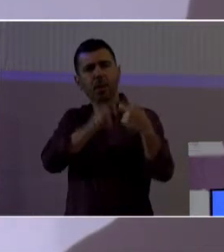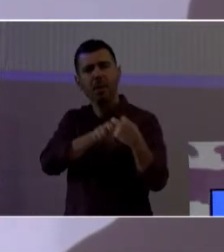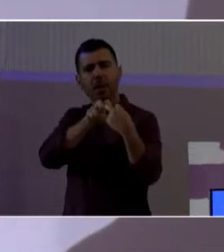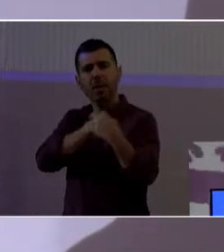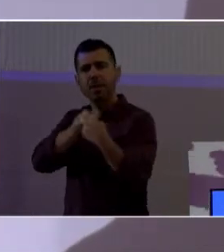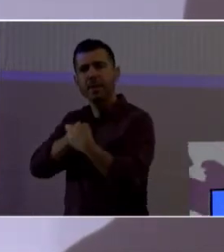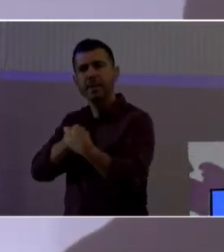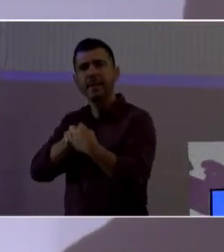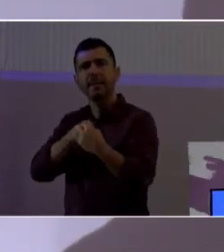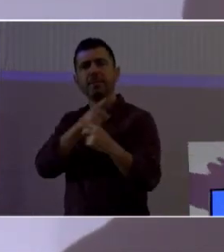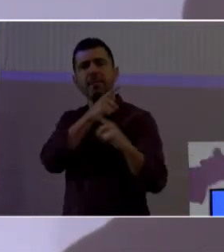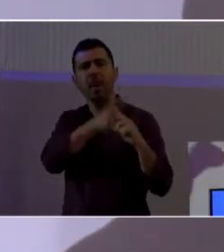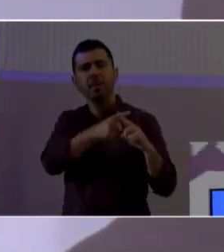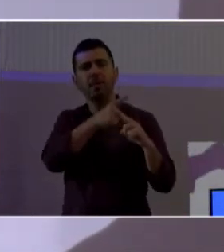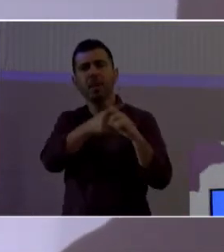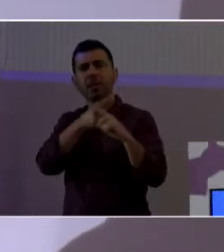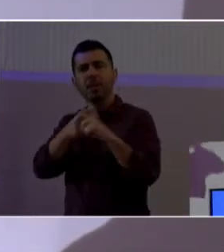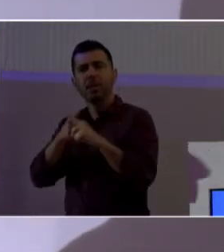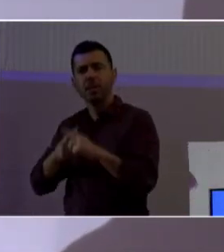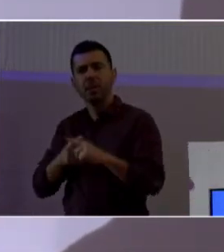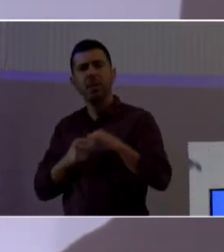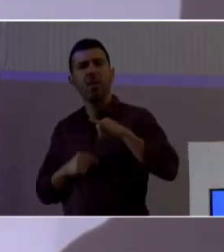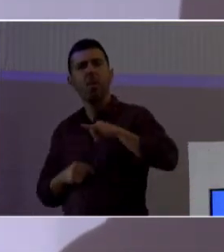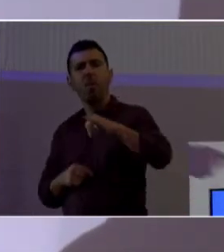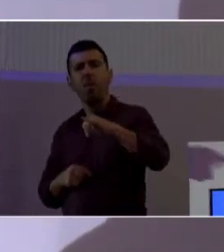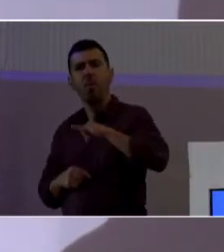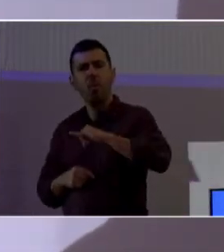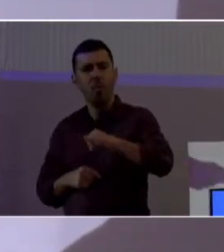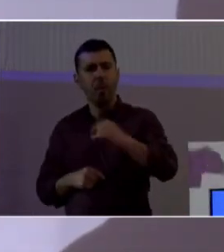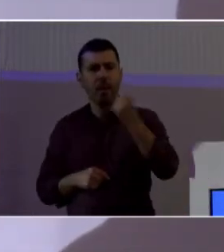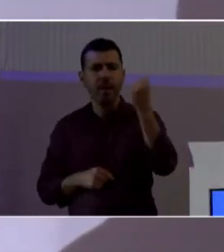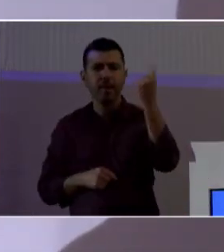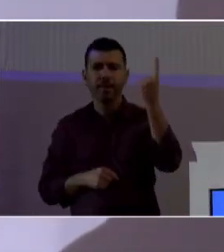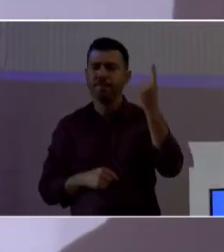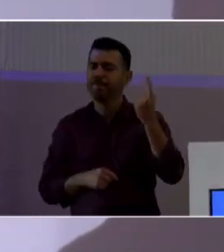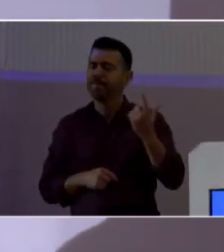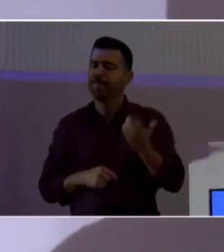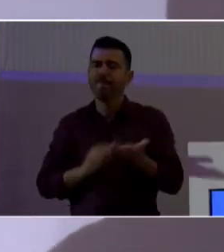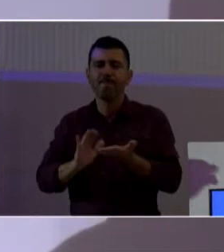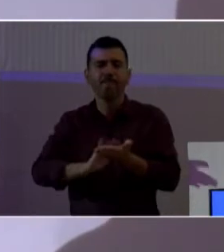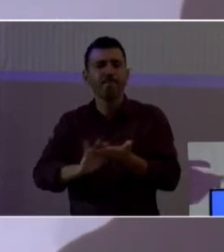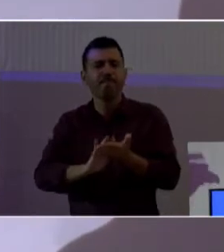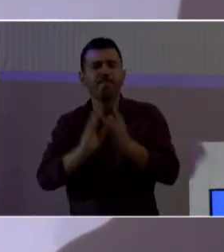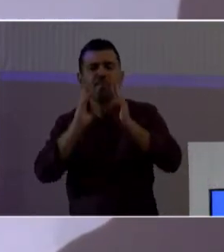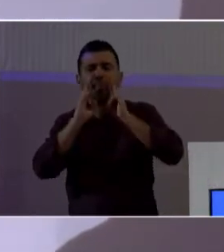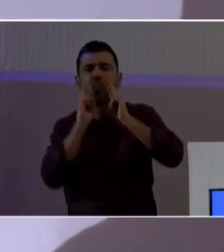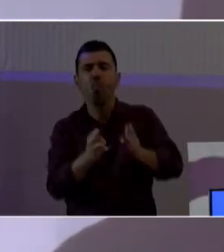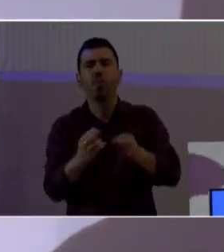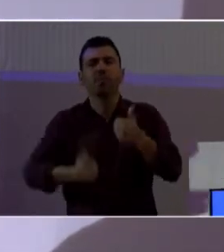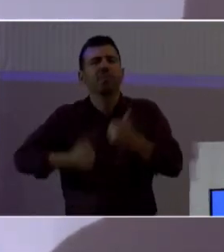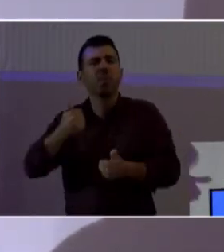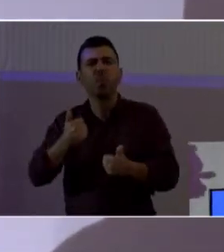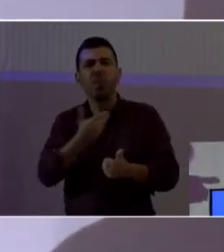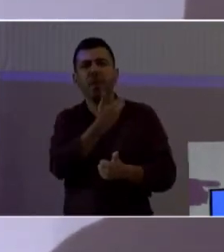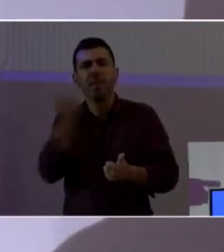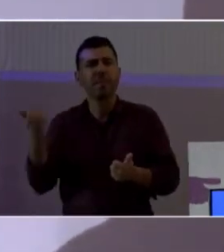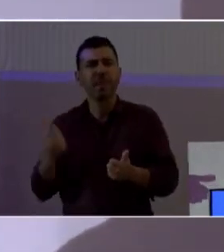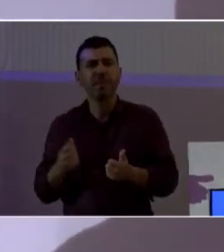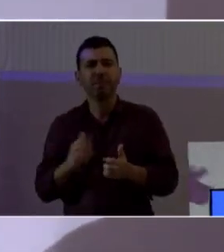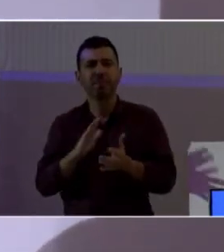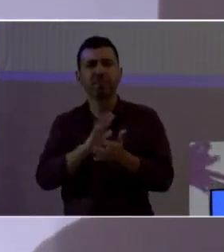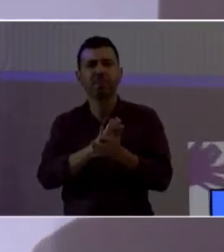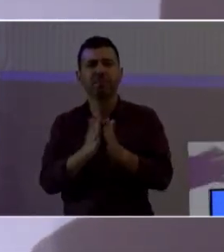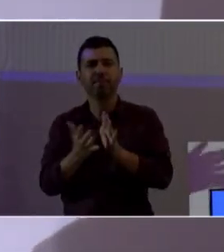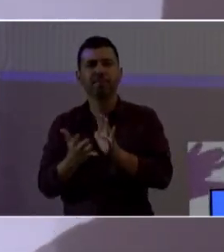que la implementación de los acuerdos de paz es la única salida para este país. La guerra no puede ser más en este país. La